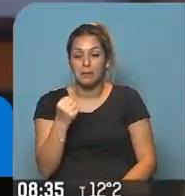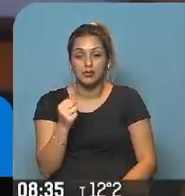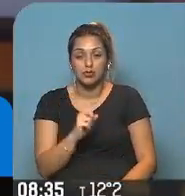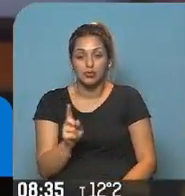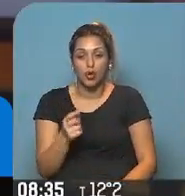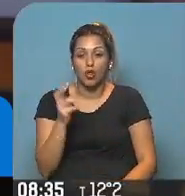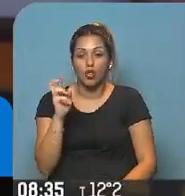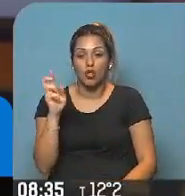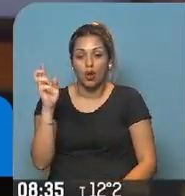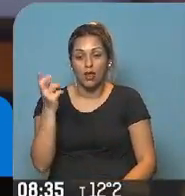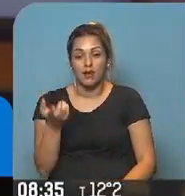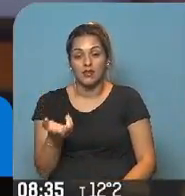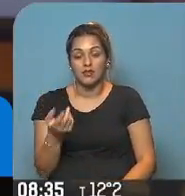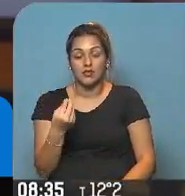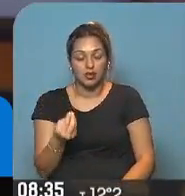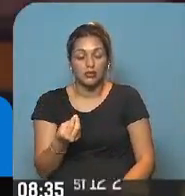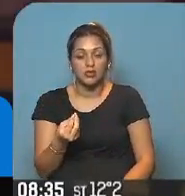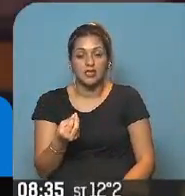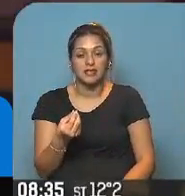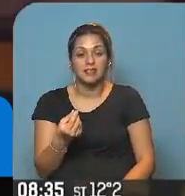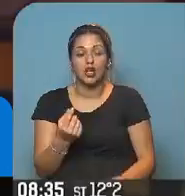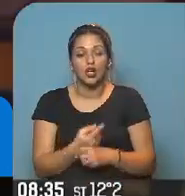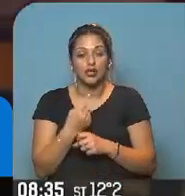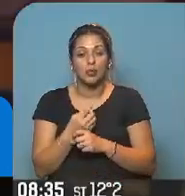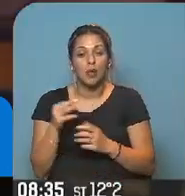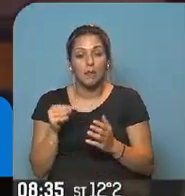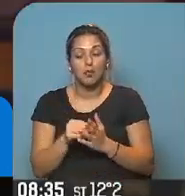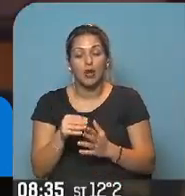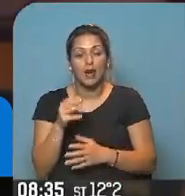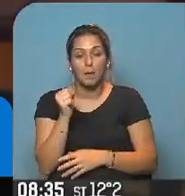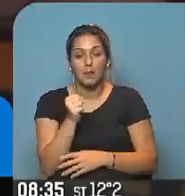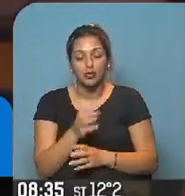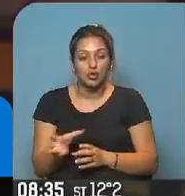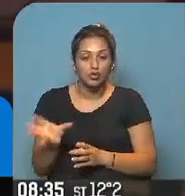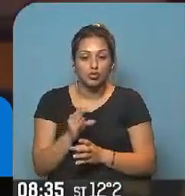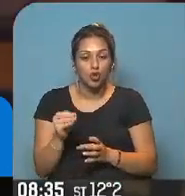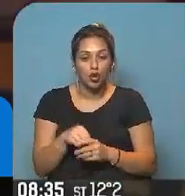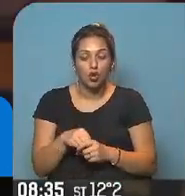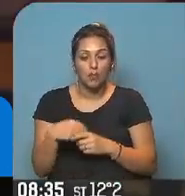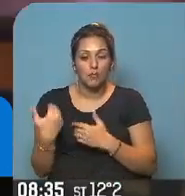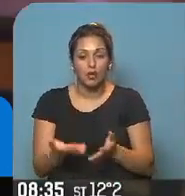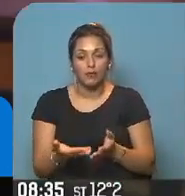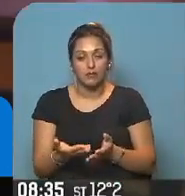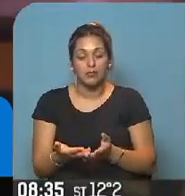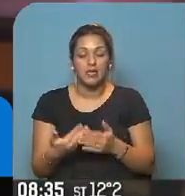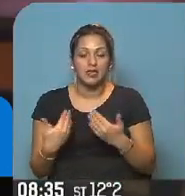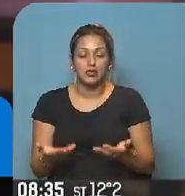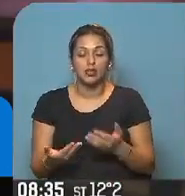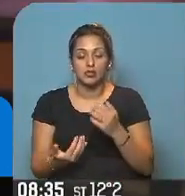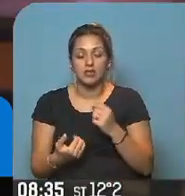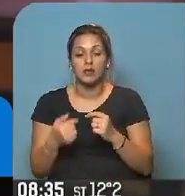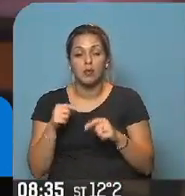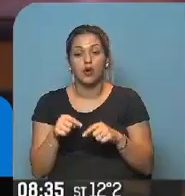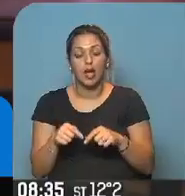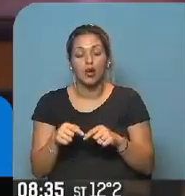pesos. La licitación de letes en pesos, o sea, no se ha podido colocar todo el monto ofrecido, así que por ahora